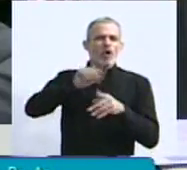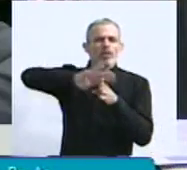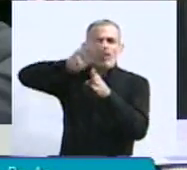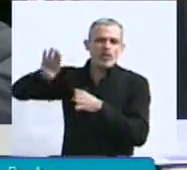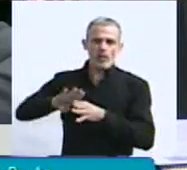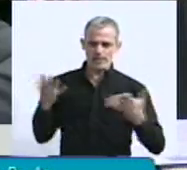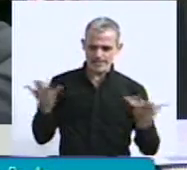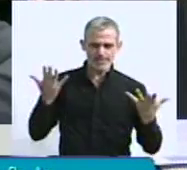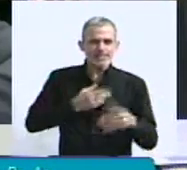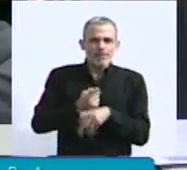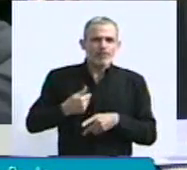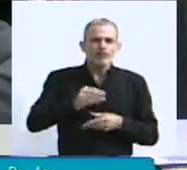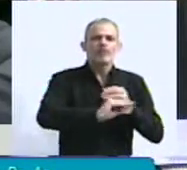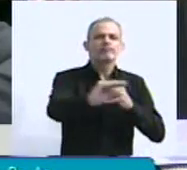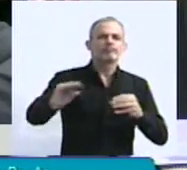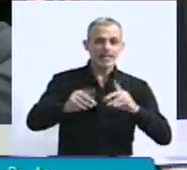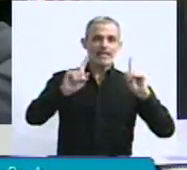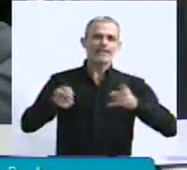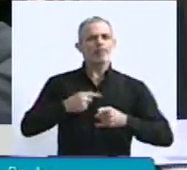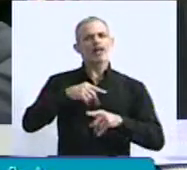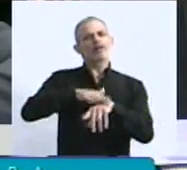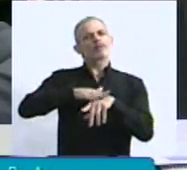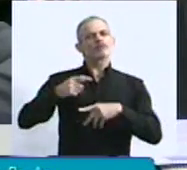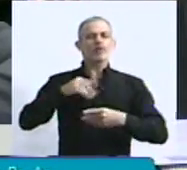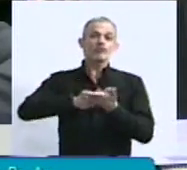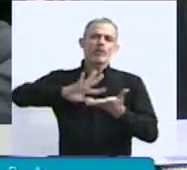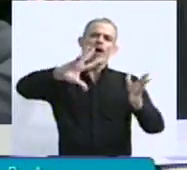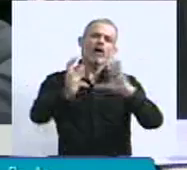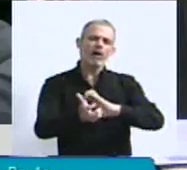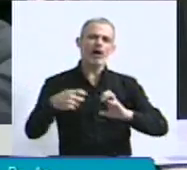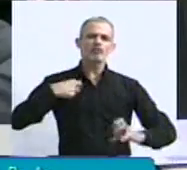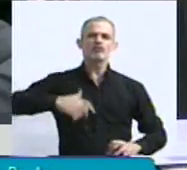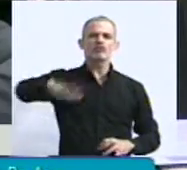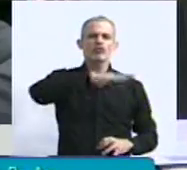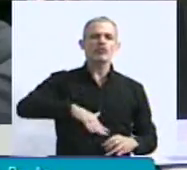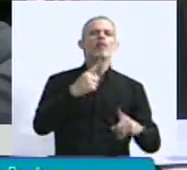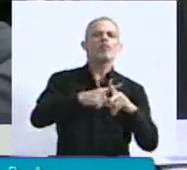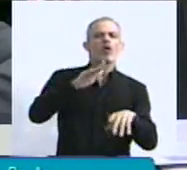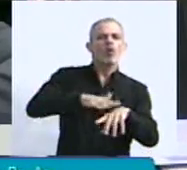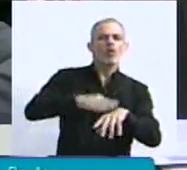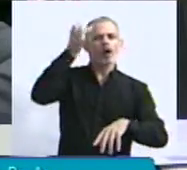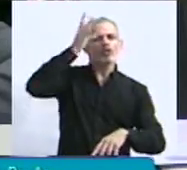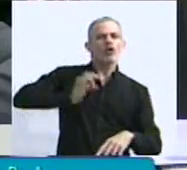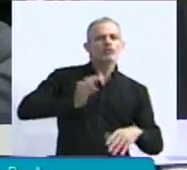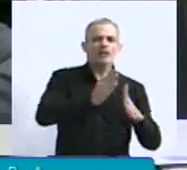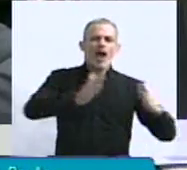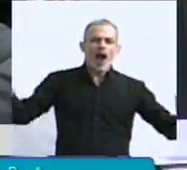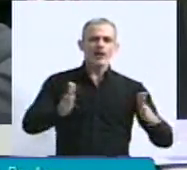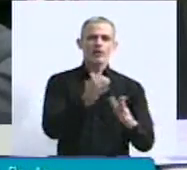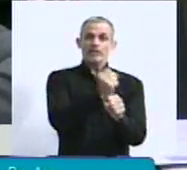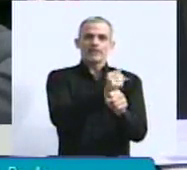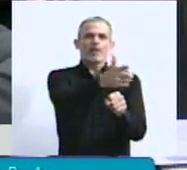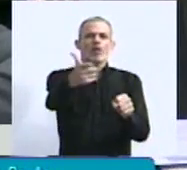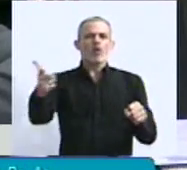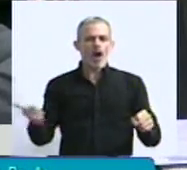pública, sino también hacerse cargo del destrozo social que supuso 12 años seguidos de desempleo de 2